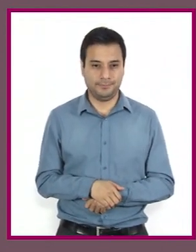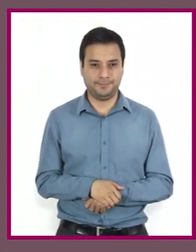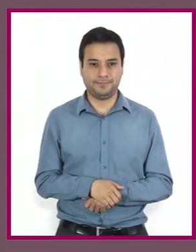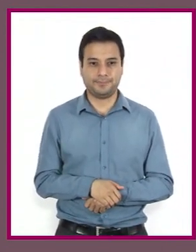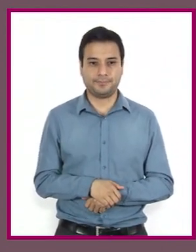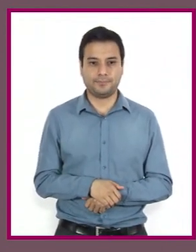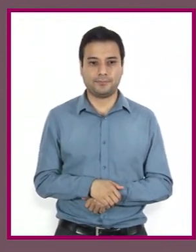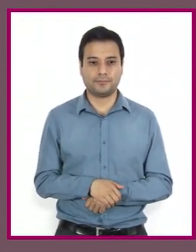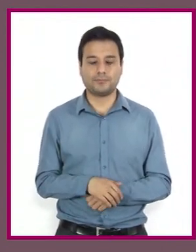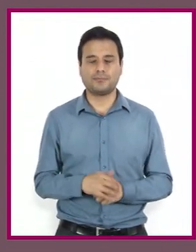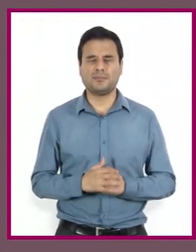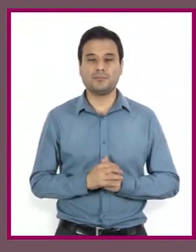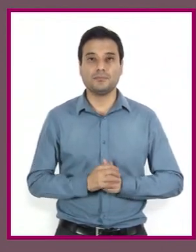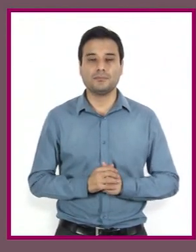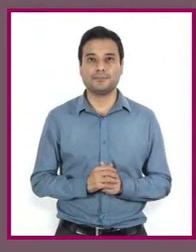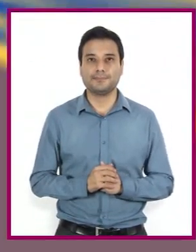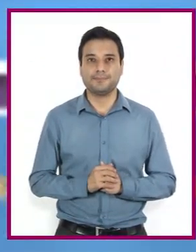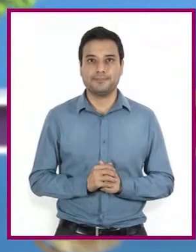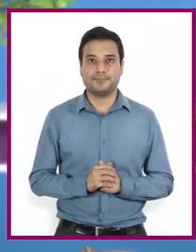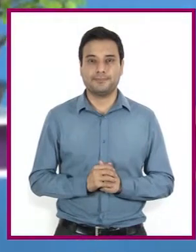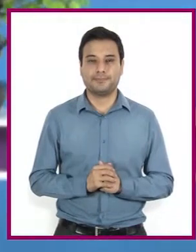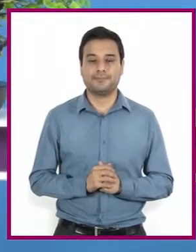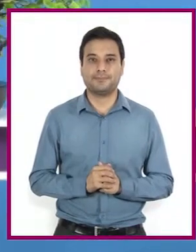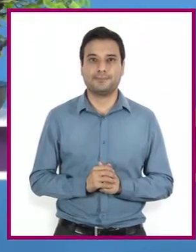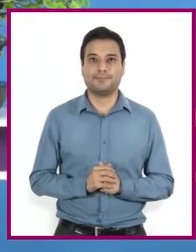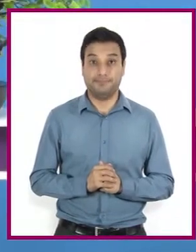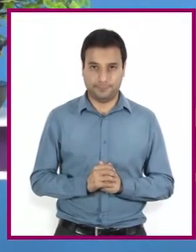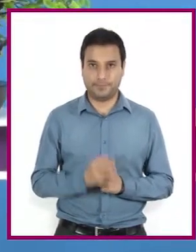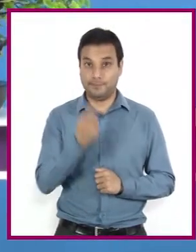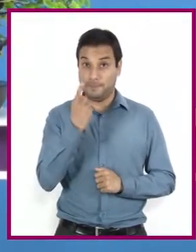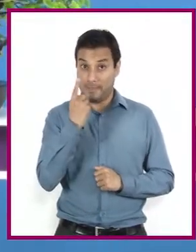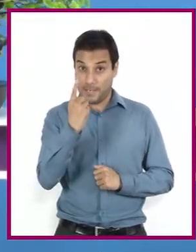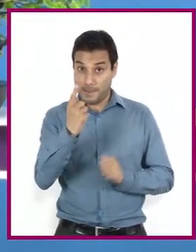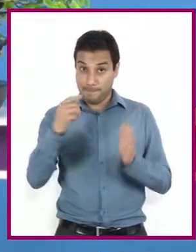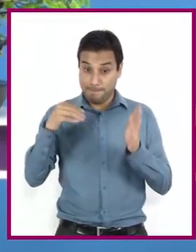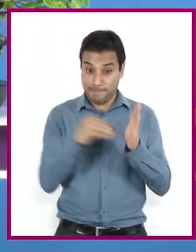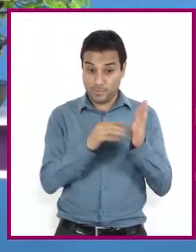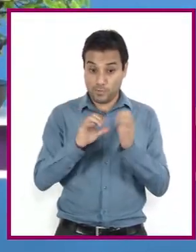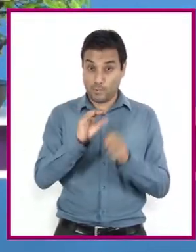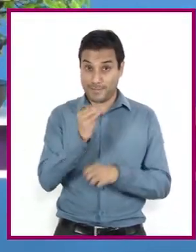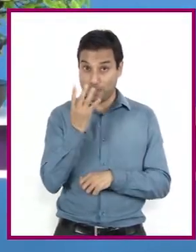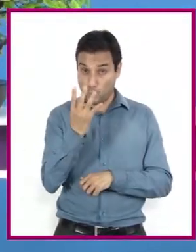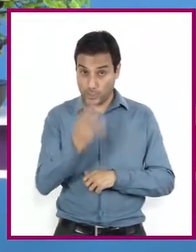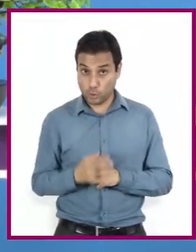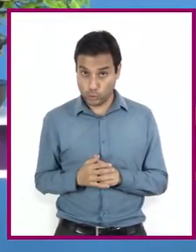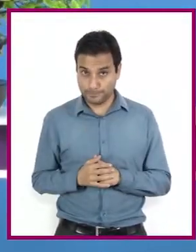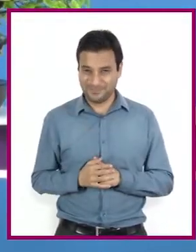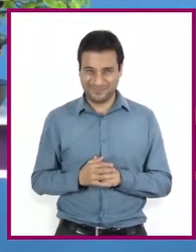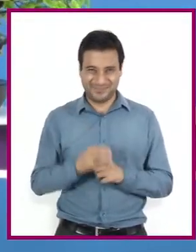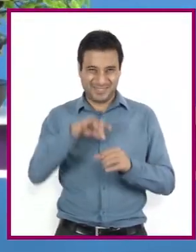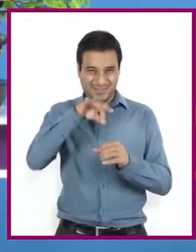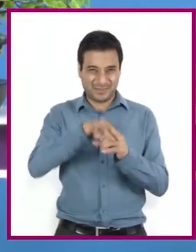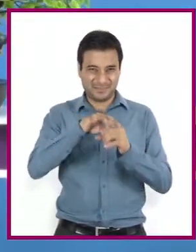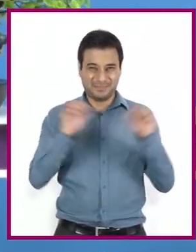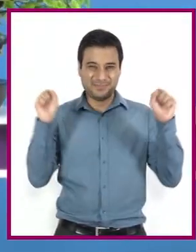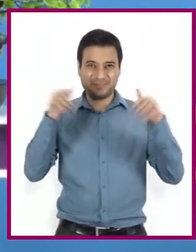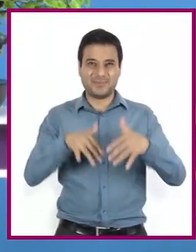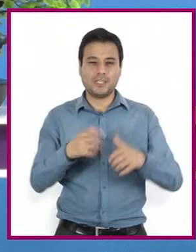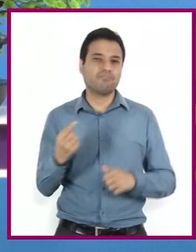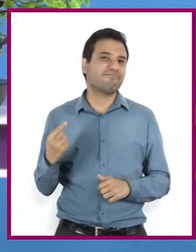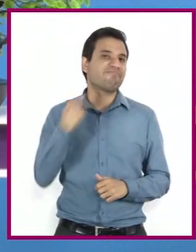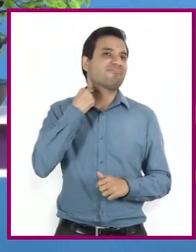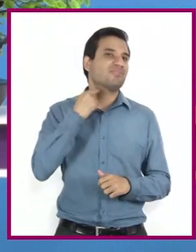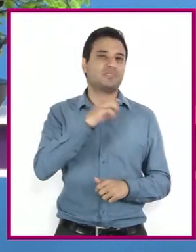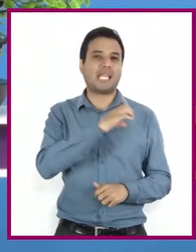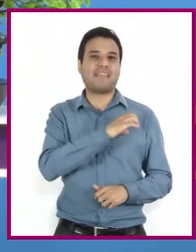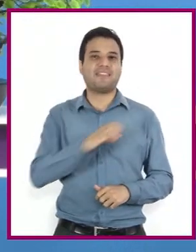del Instituto Federal Electoral. En 1994, año electoral, fue asesinado el